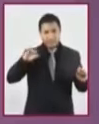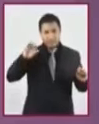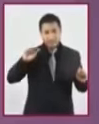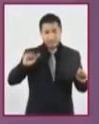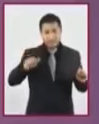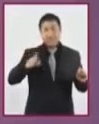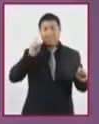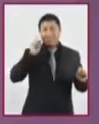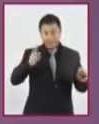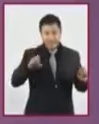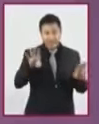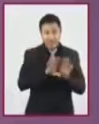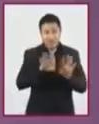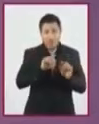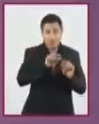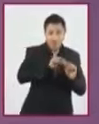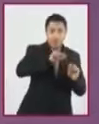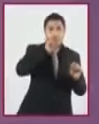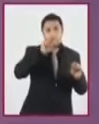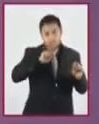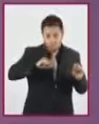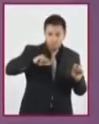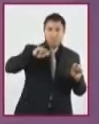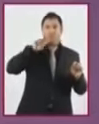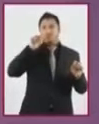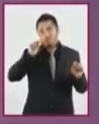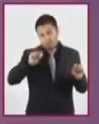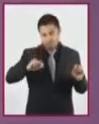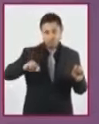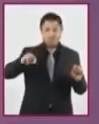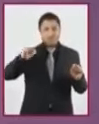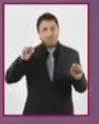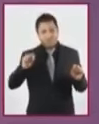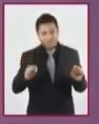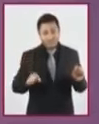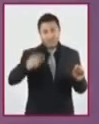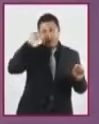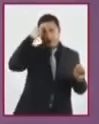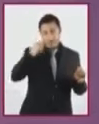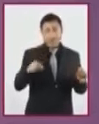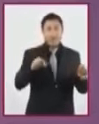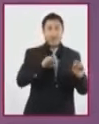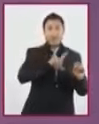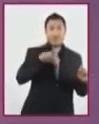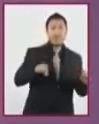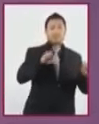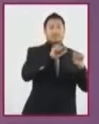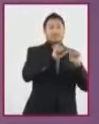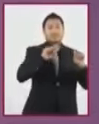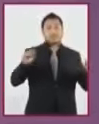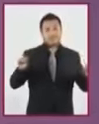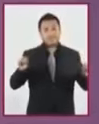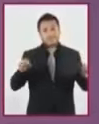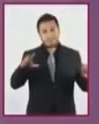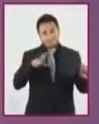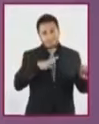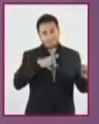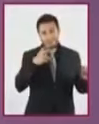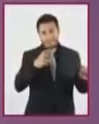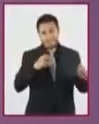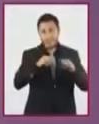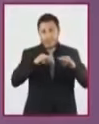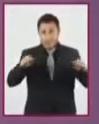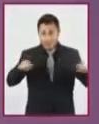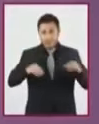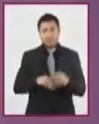cuando marcamos esa trayectoria. Vamos a recorrer toda la línea para poder medir esa distancia y tenerla en unidades de